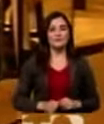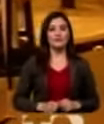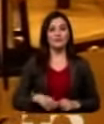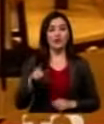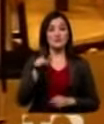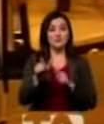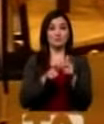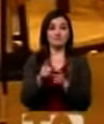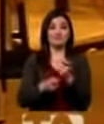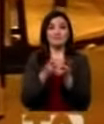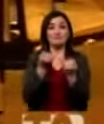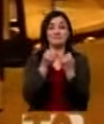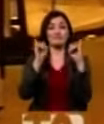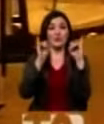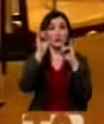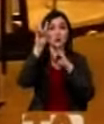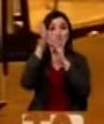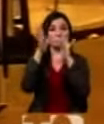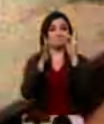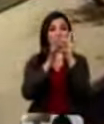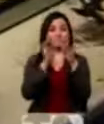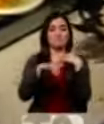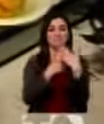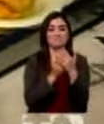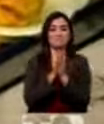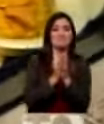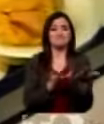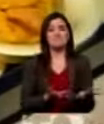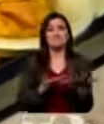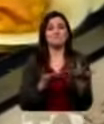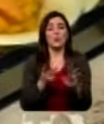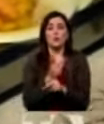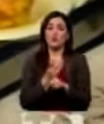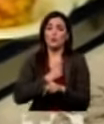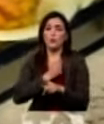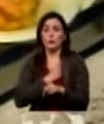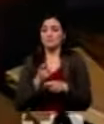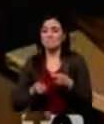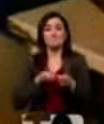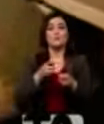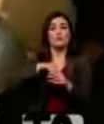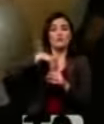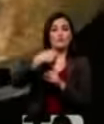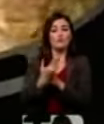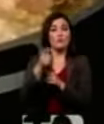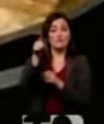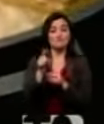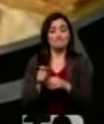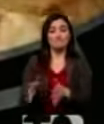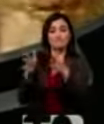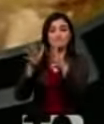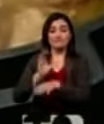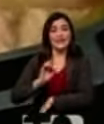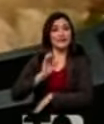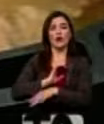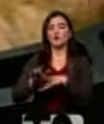Para los comerciantes informales, este 2 de abril lo esperaron con ansias para vender sus productos en los exteriores de los recintos electorales